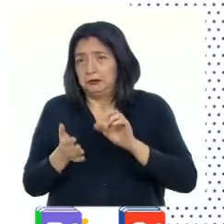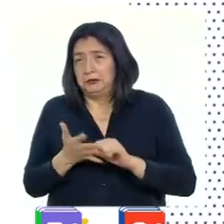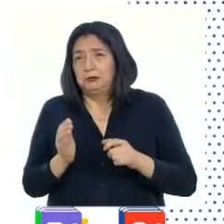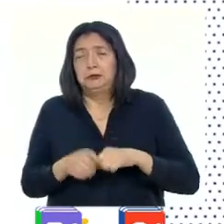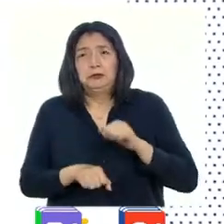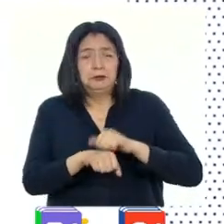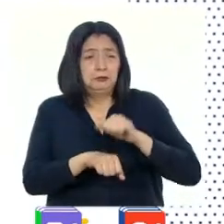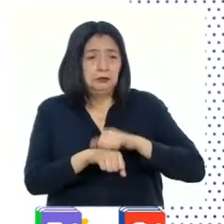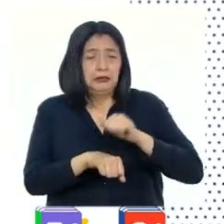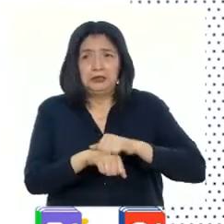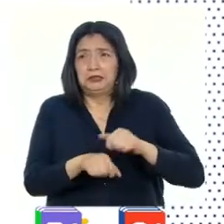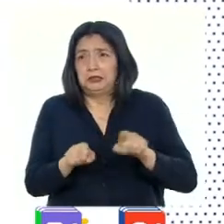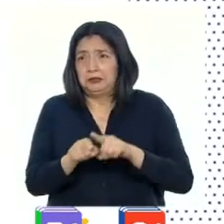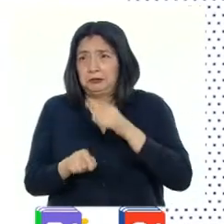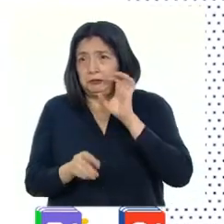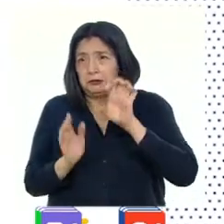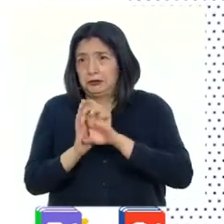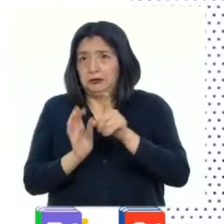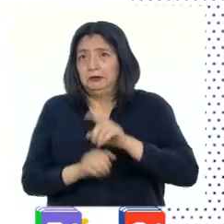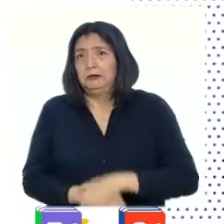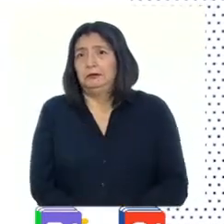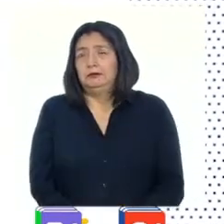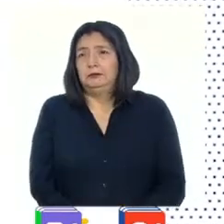usar piedras pintadas como este ejemplo.